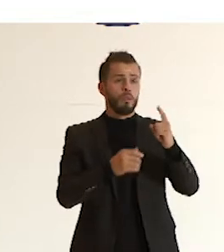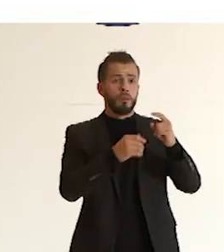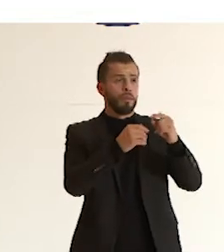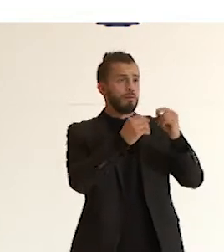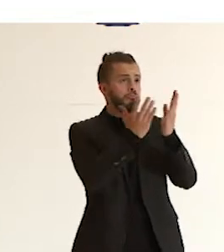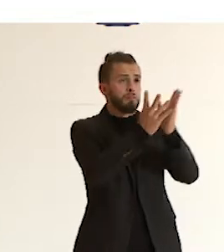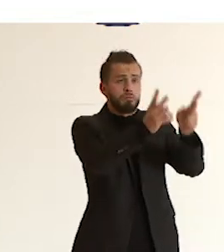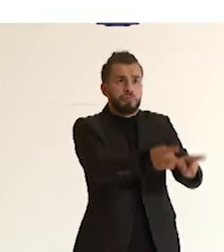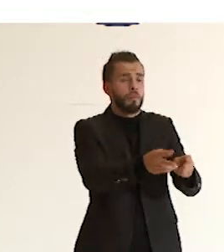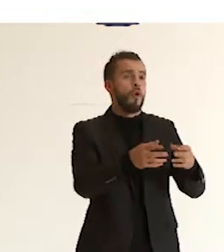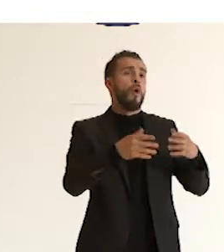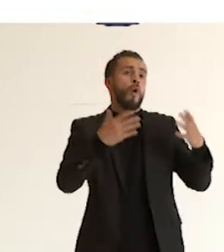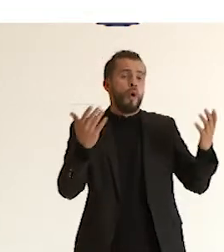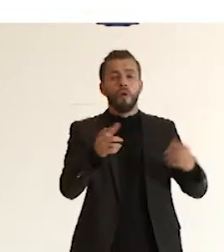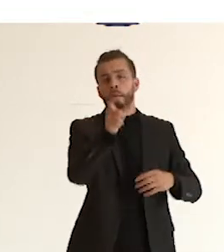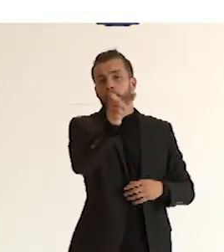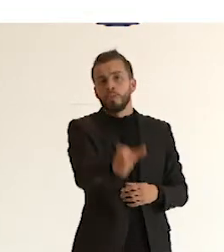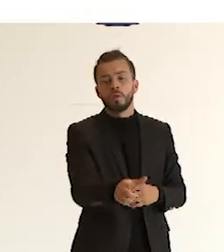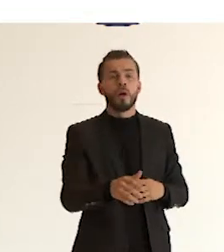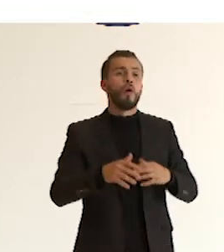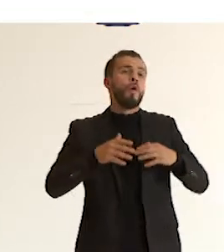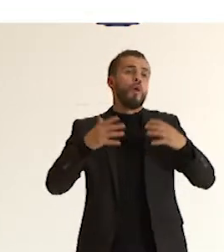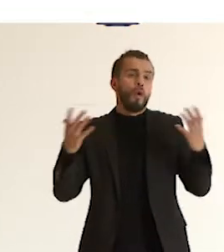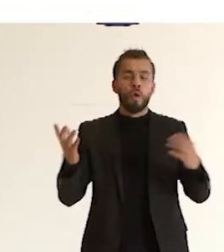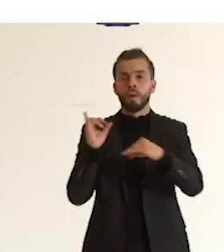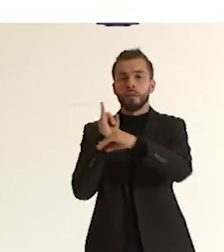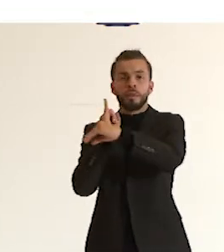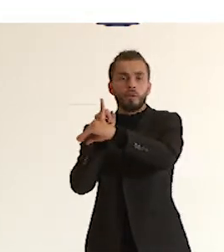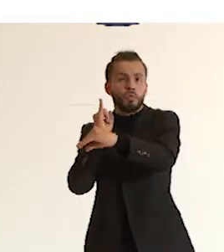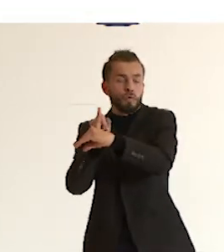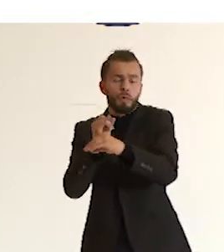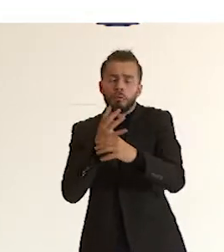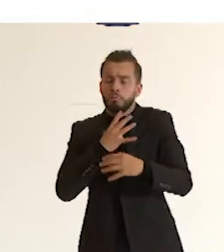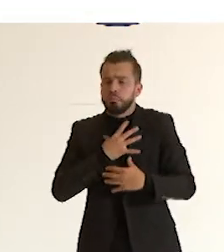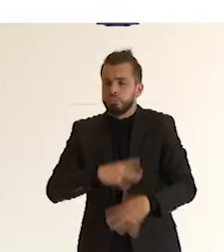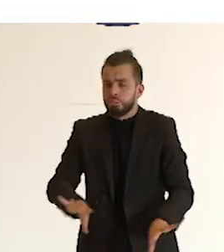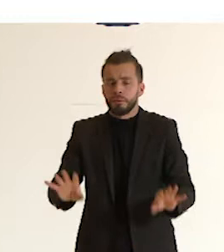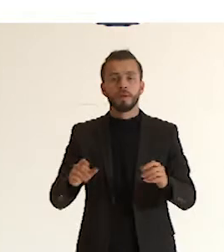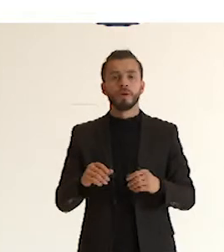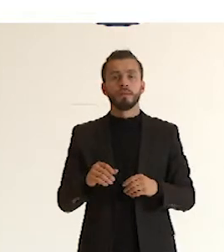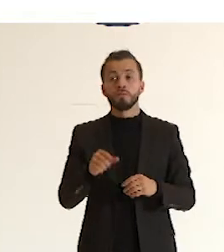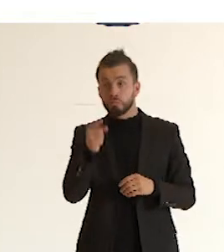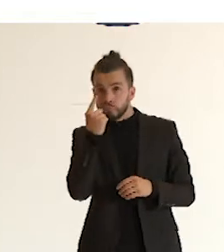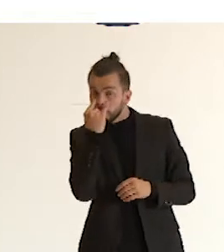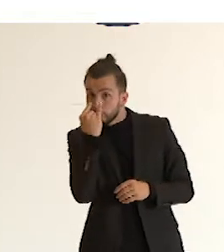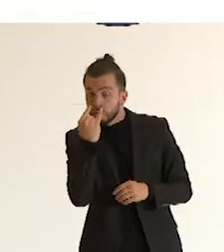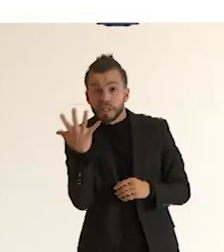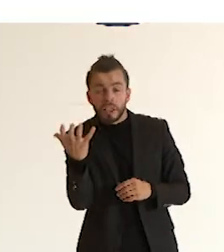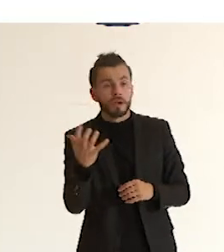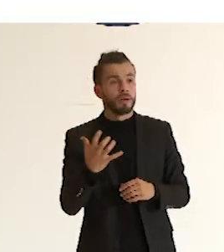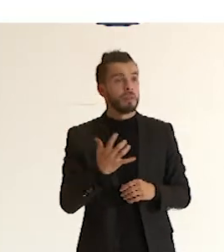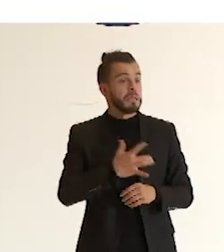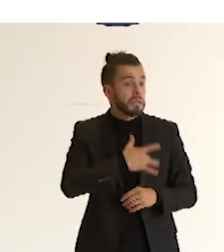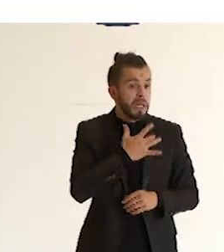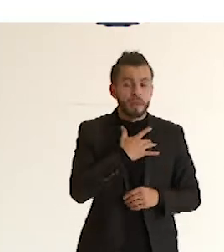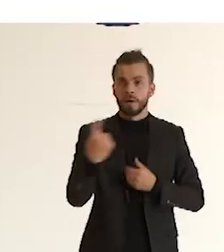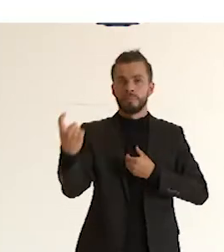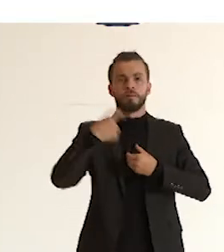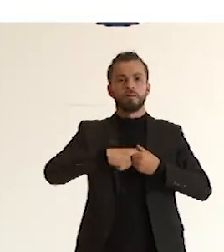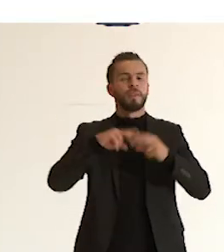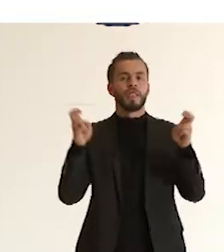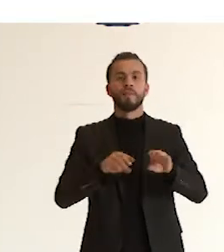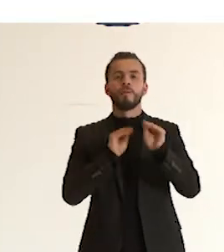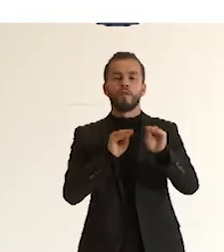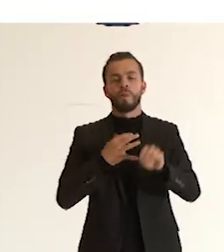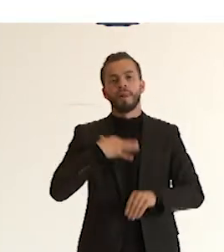puede vincularse si tiene un interés si tiene experiencia si tiene algún conocimiento en relación con la formación ética de los